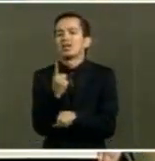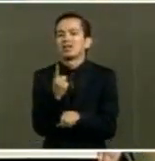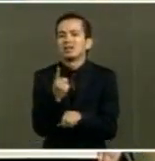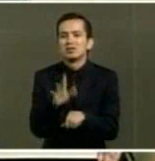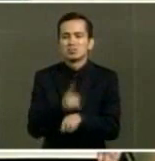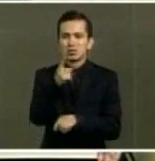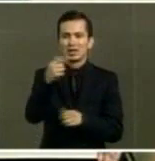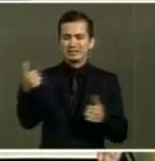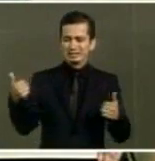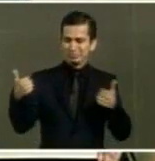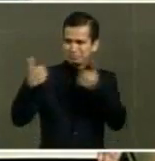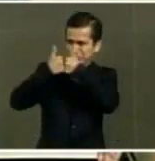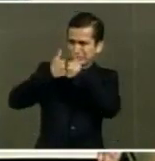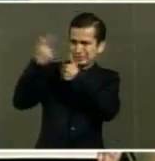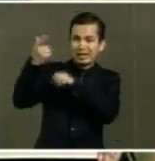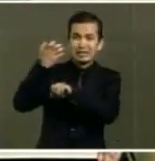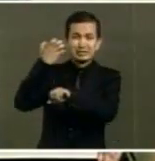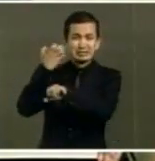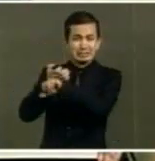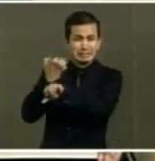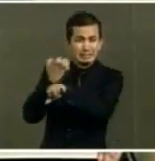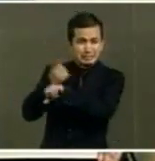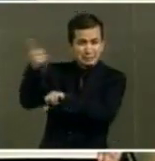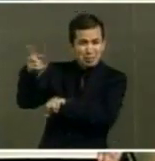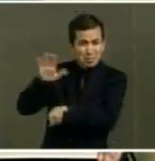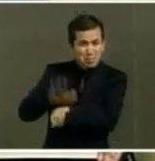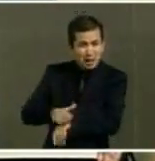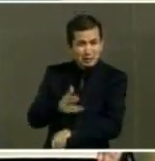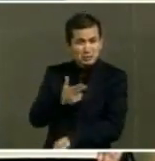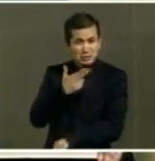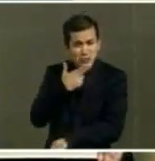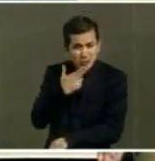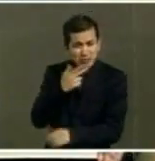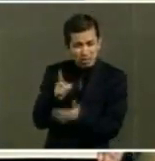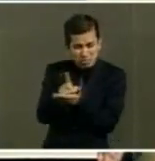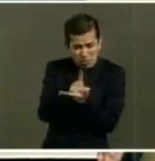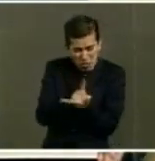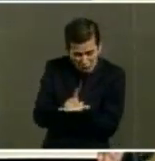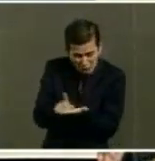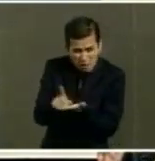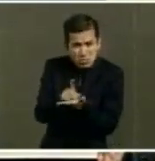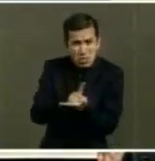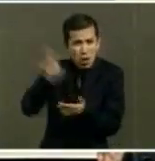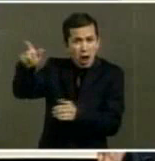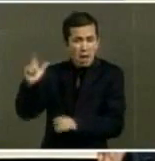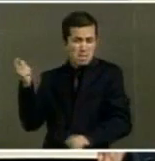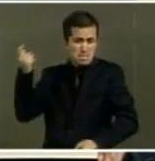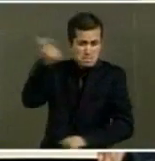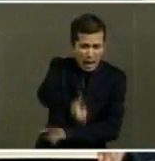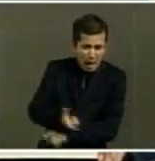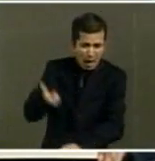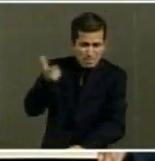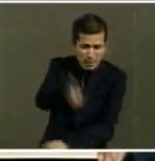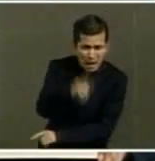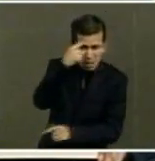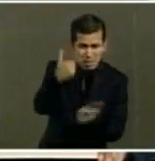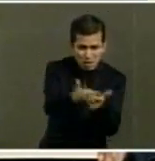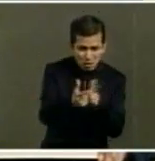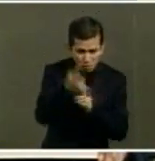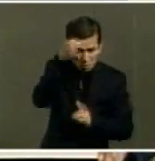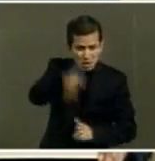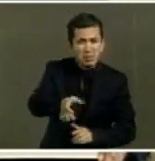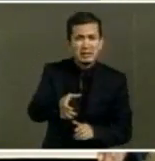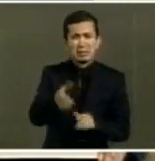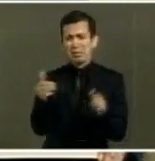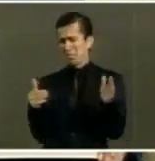mayor consumidor de drogas en el mundo, que paga a los criminales miles y miles de millones de dólares al año